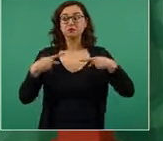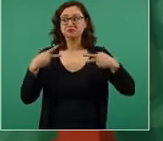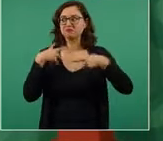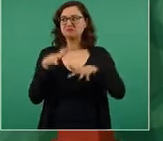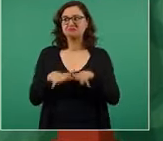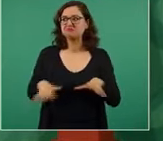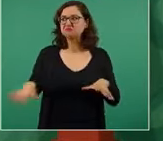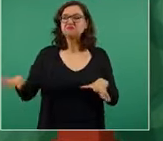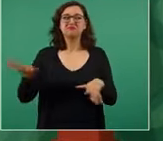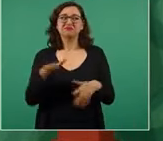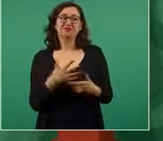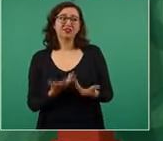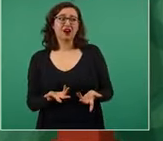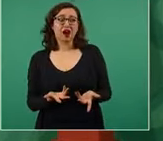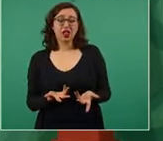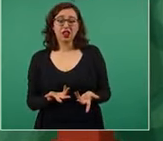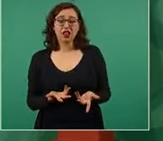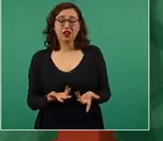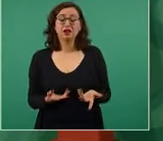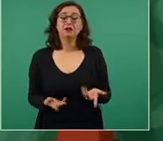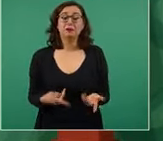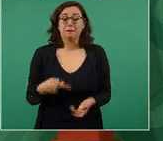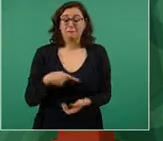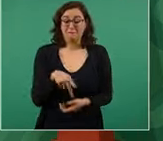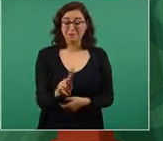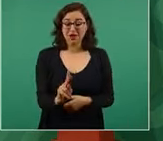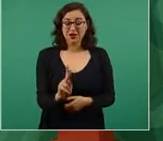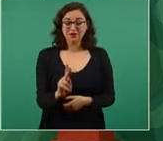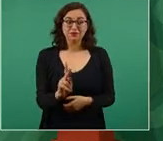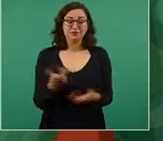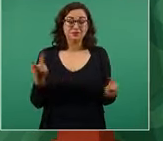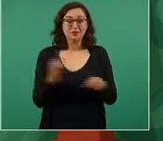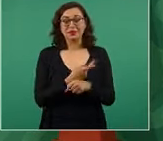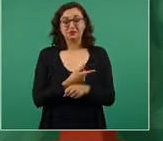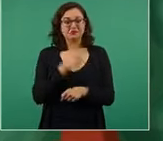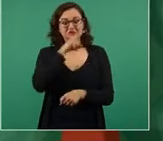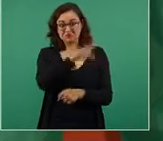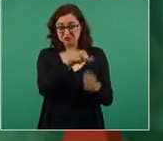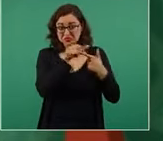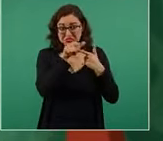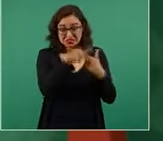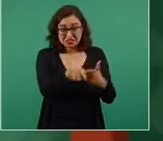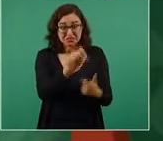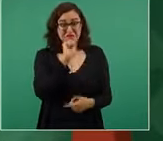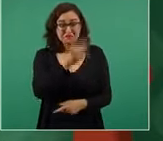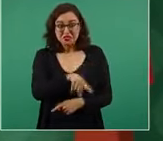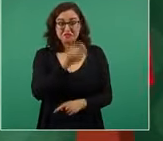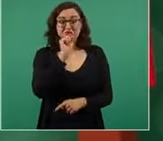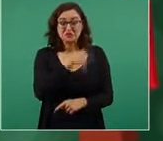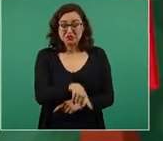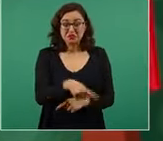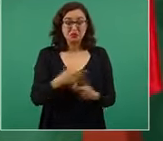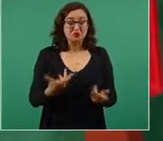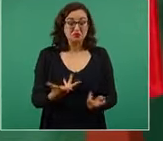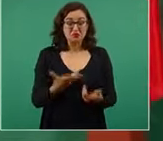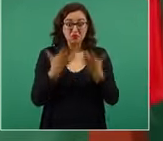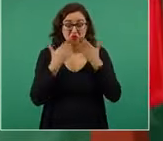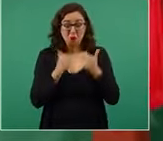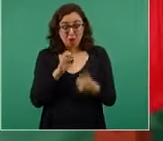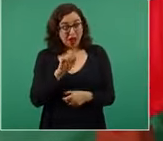pero si no cambian su política editorial y no actúan con